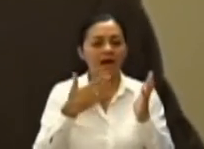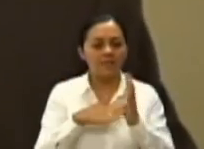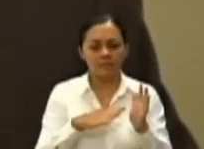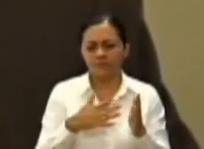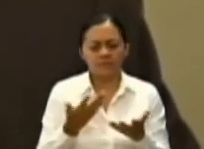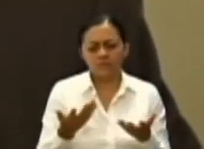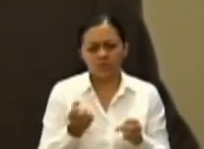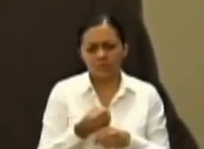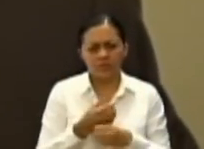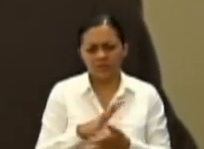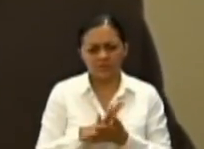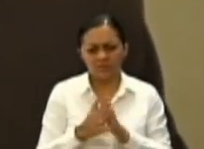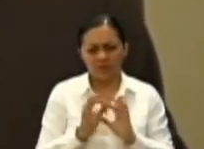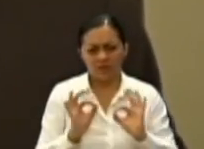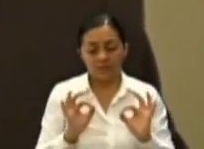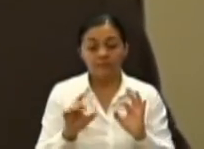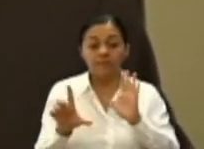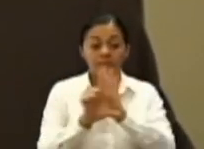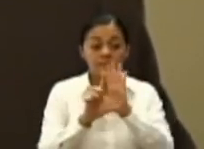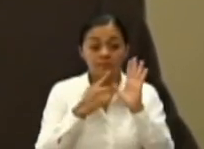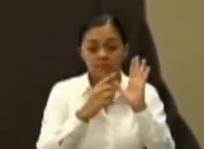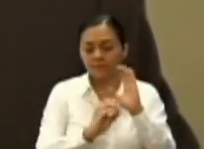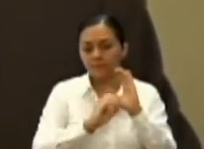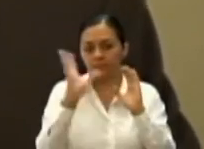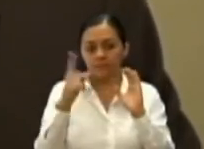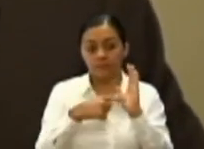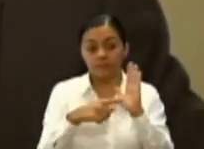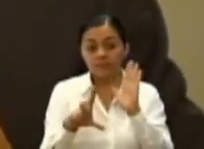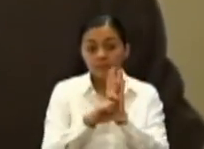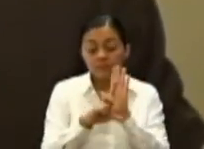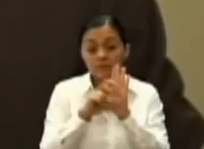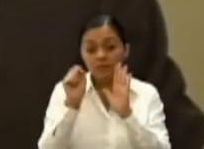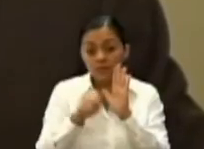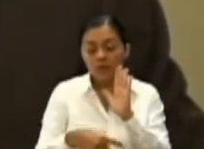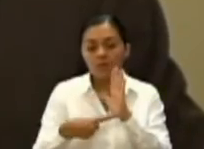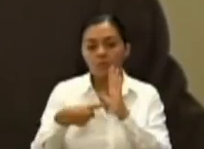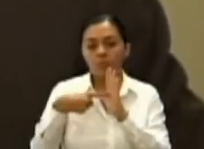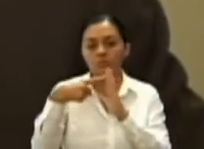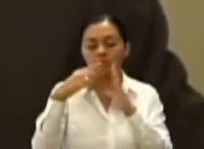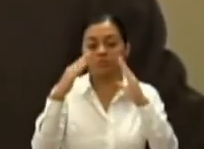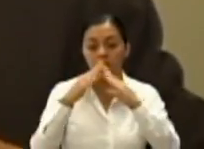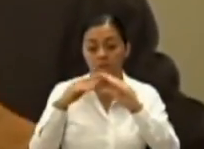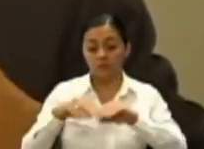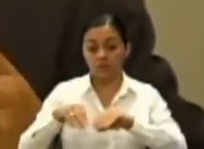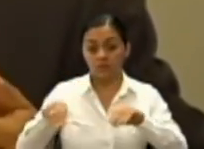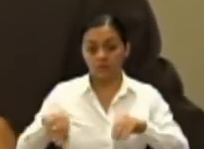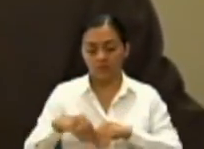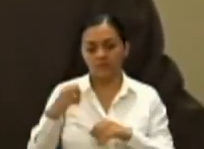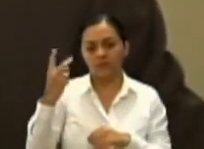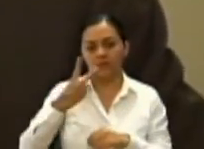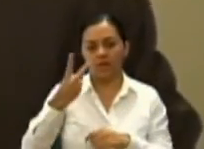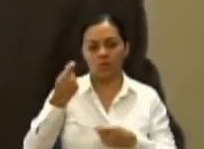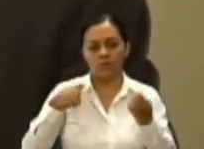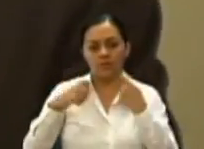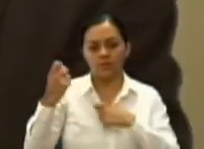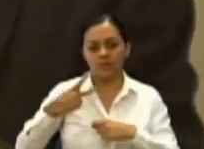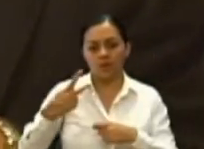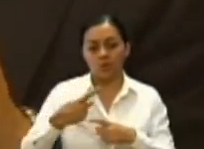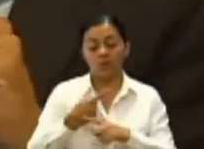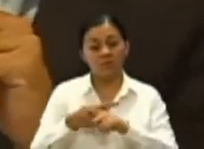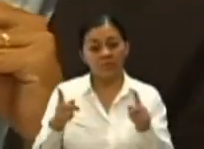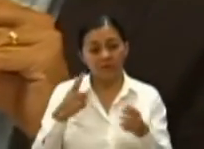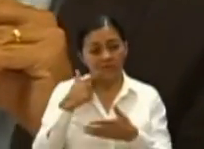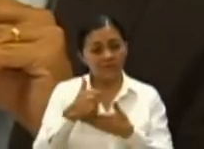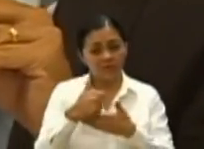no pasa nada porque la ley dice que se aplicará en lo impuesto a la plusvalía después de la segunda venta o sea todo eso